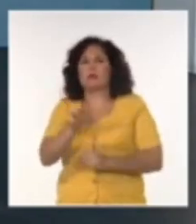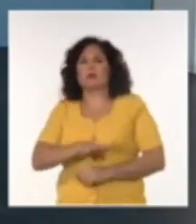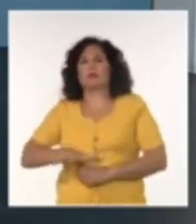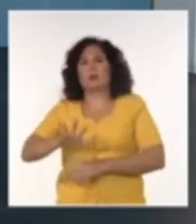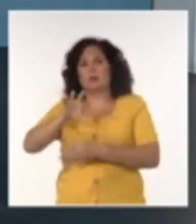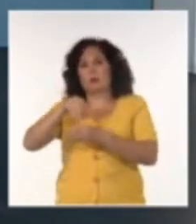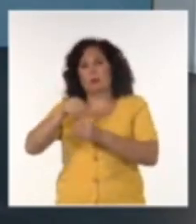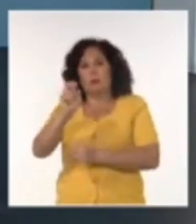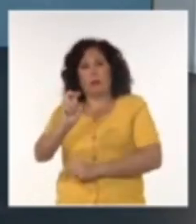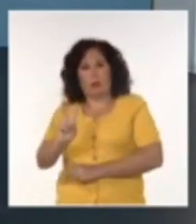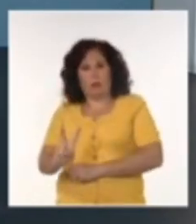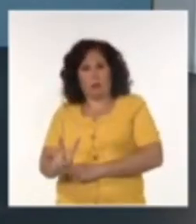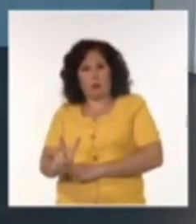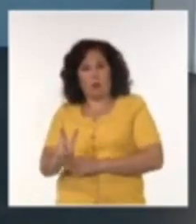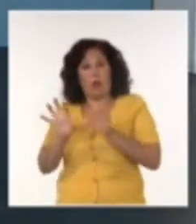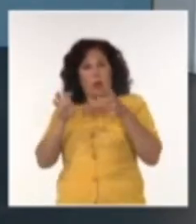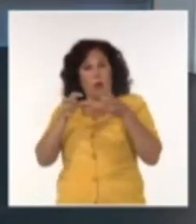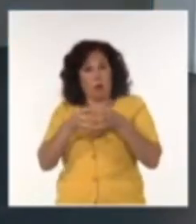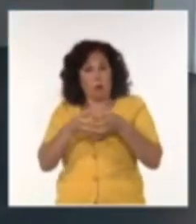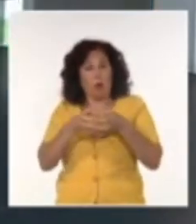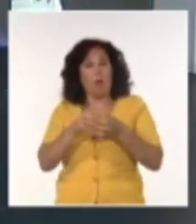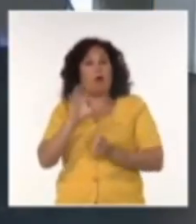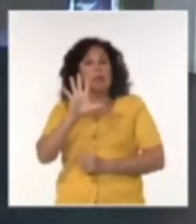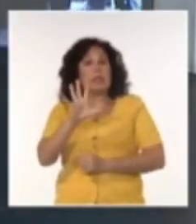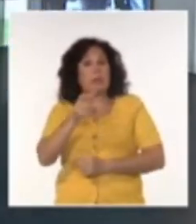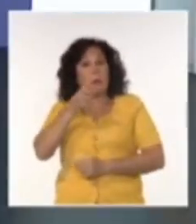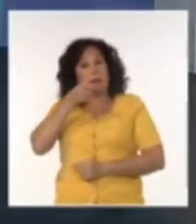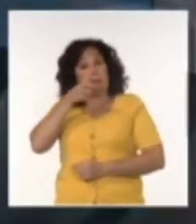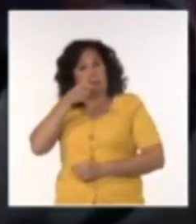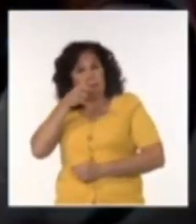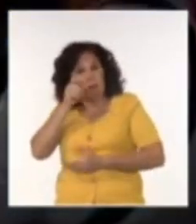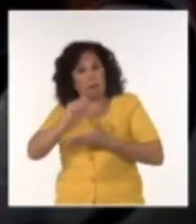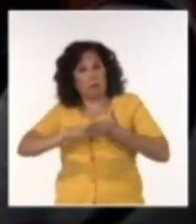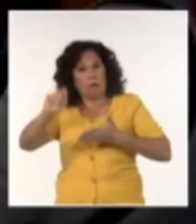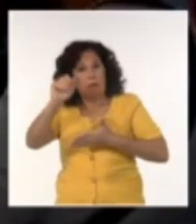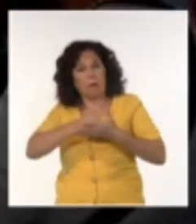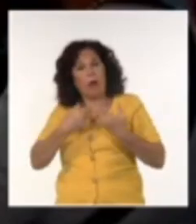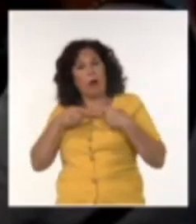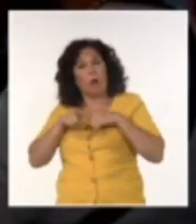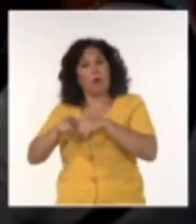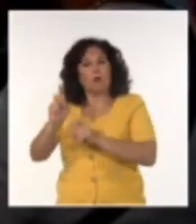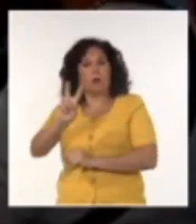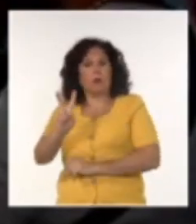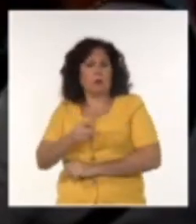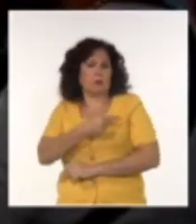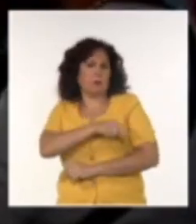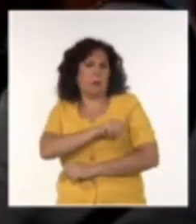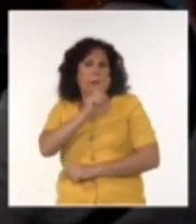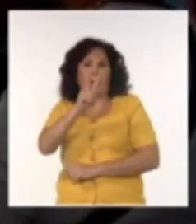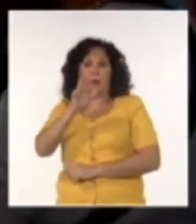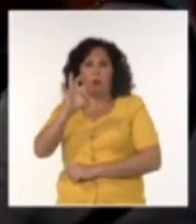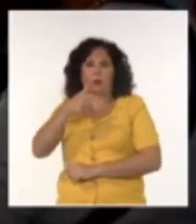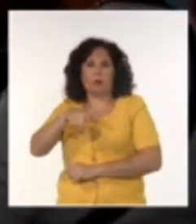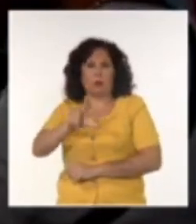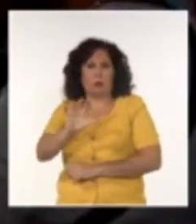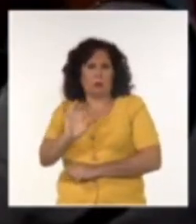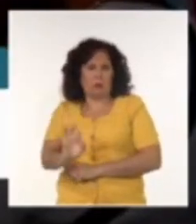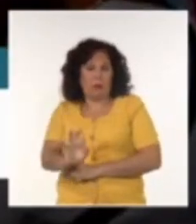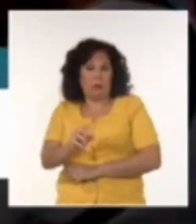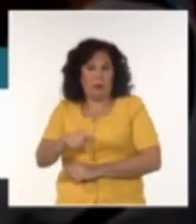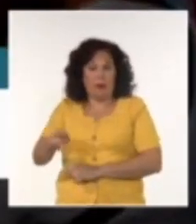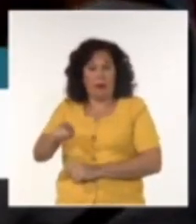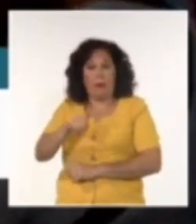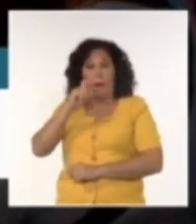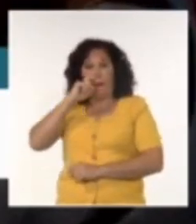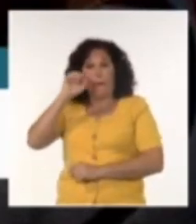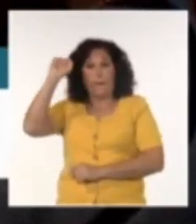Así es, la agrupación envió 5 observadores electorales para acompañar las presidenciales del pasado 28 de julio, en las que el mandatario